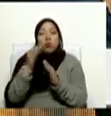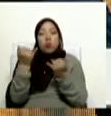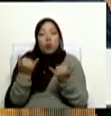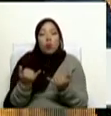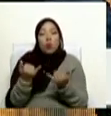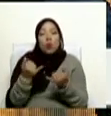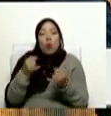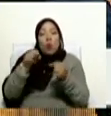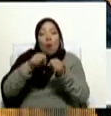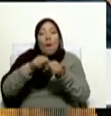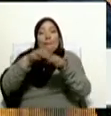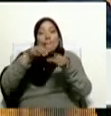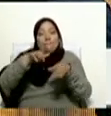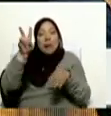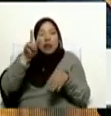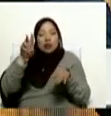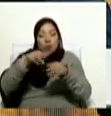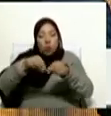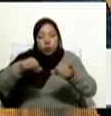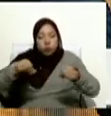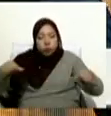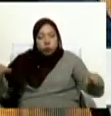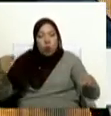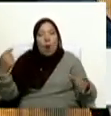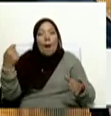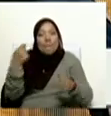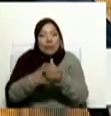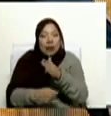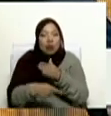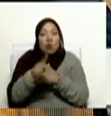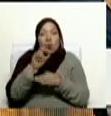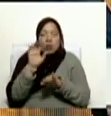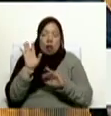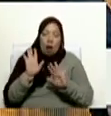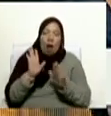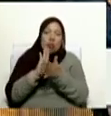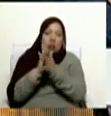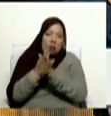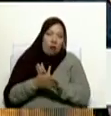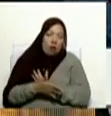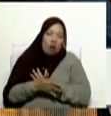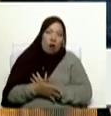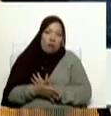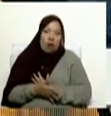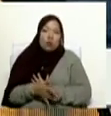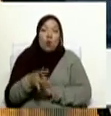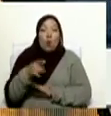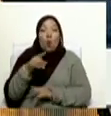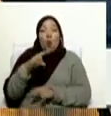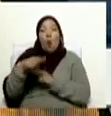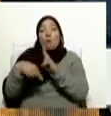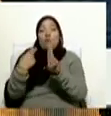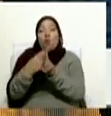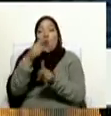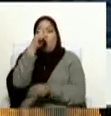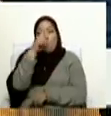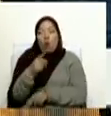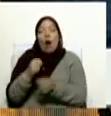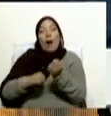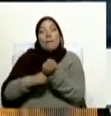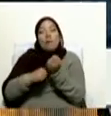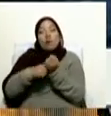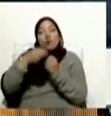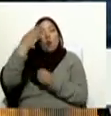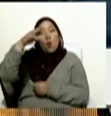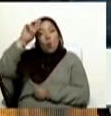extendido así como neutralizó el peligro como se creía de que de que fuese Porto cabello socorrido Por Cuba porque